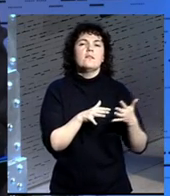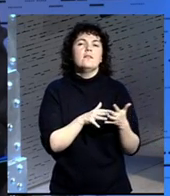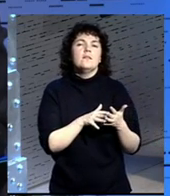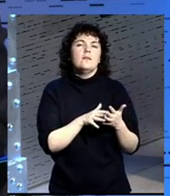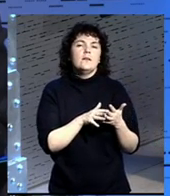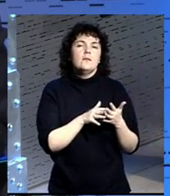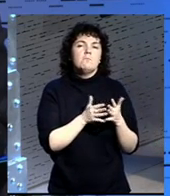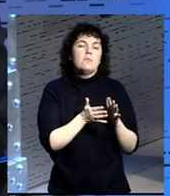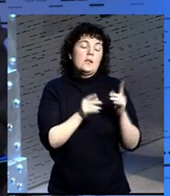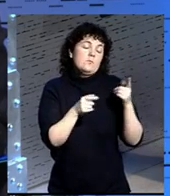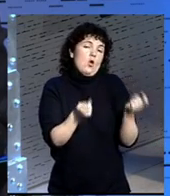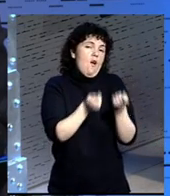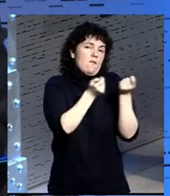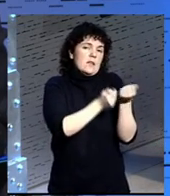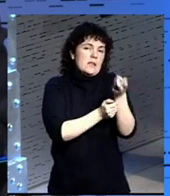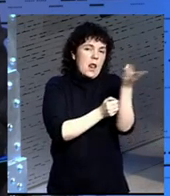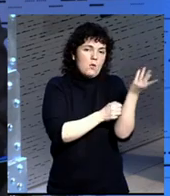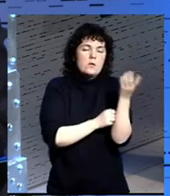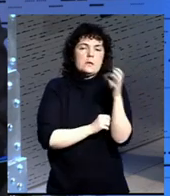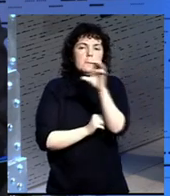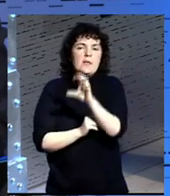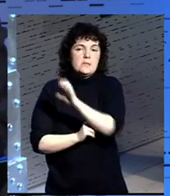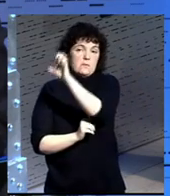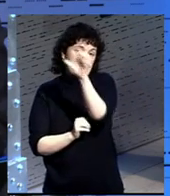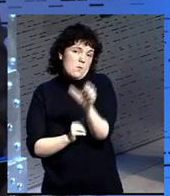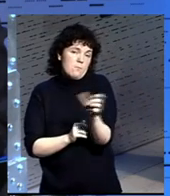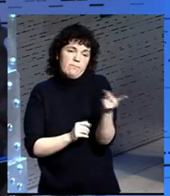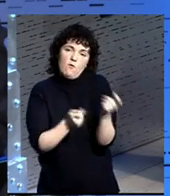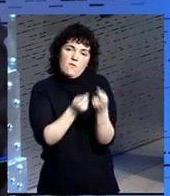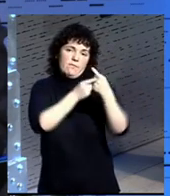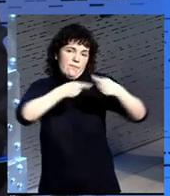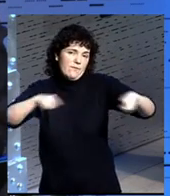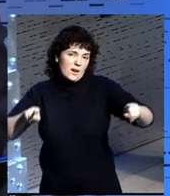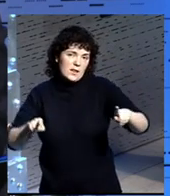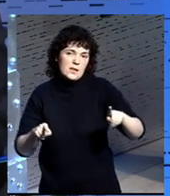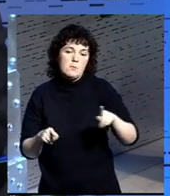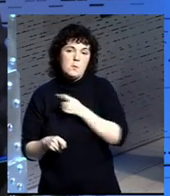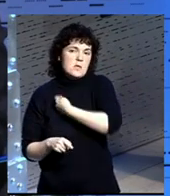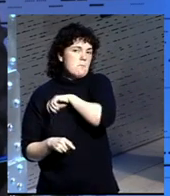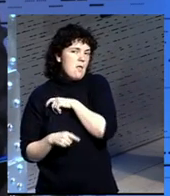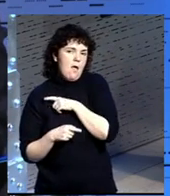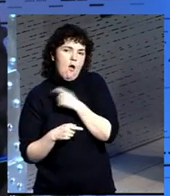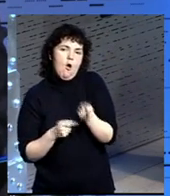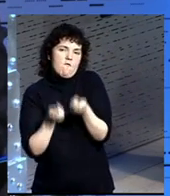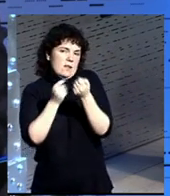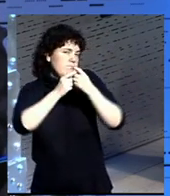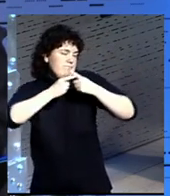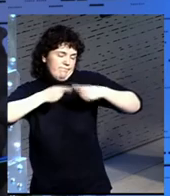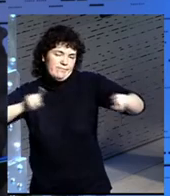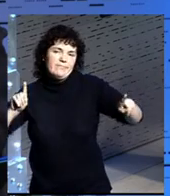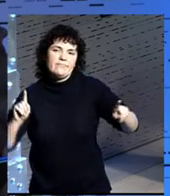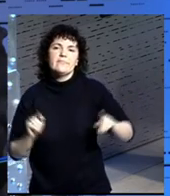de algunas ofertas de países europeos y especialmente de España. Y luego, pues como